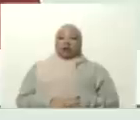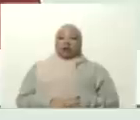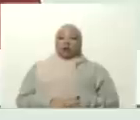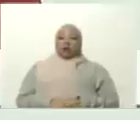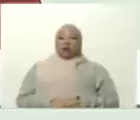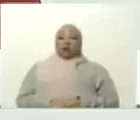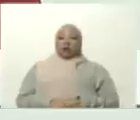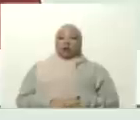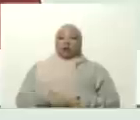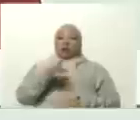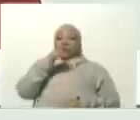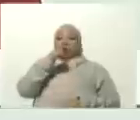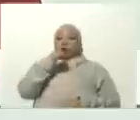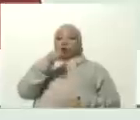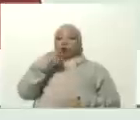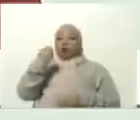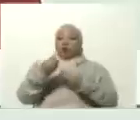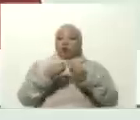Clausuraron las Navidades.